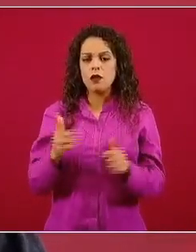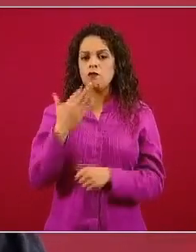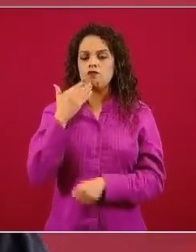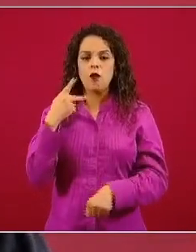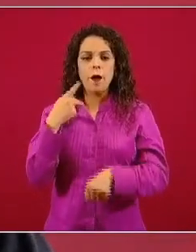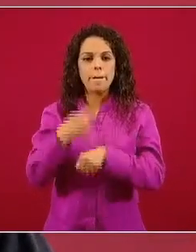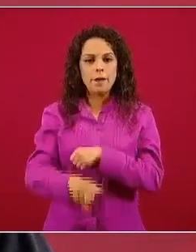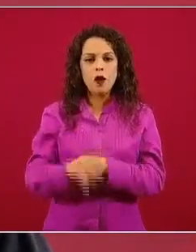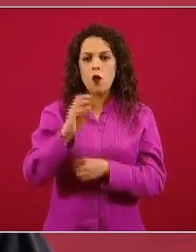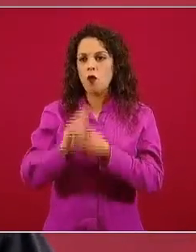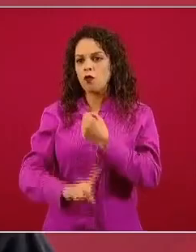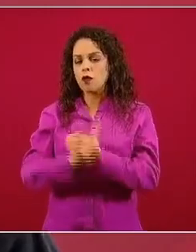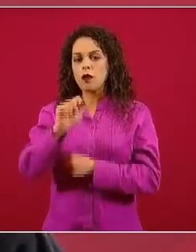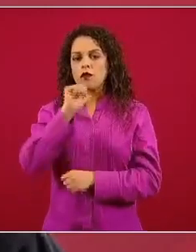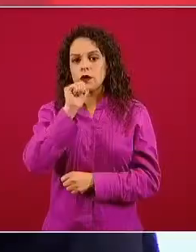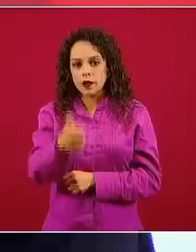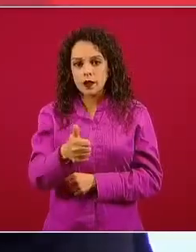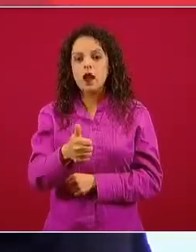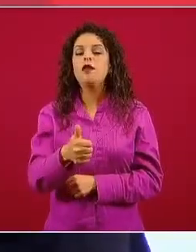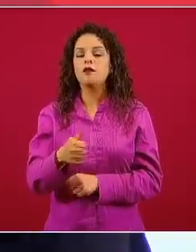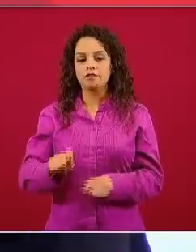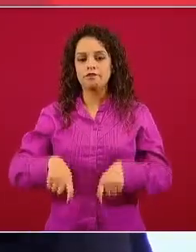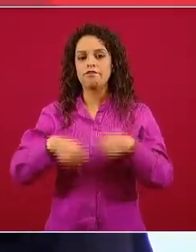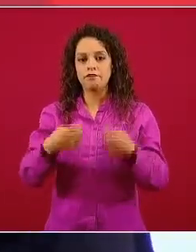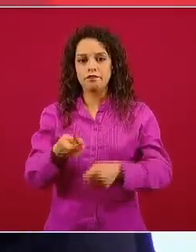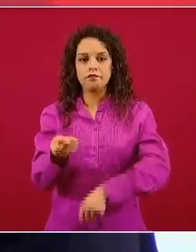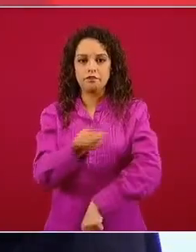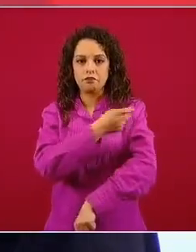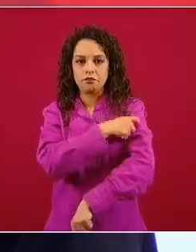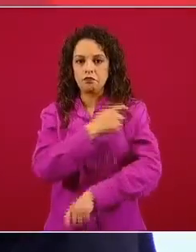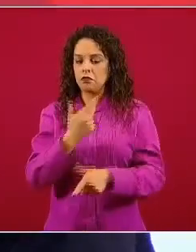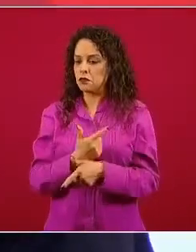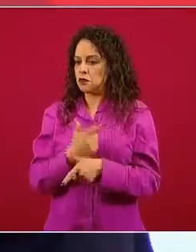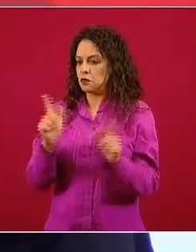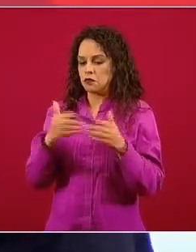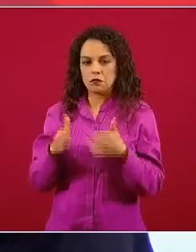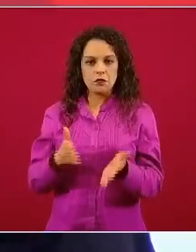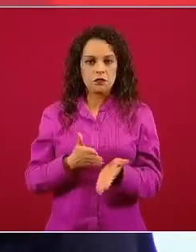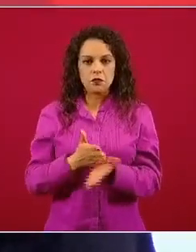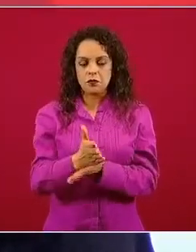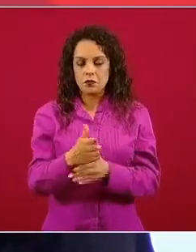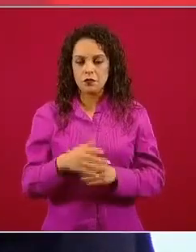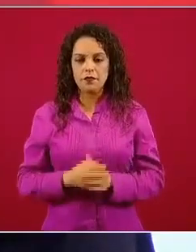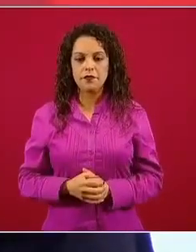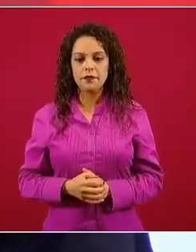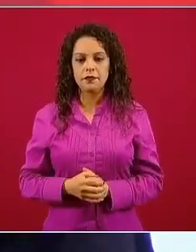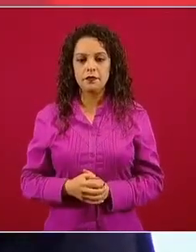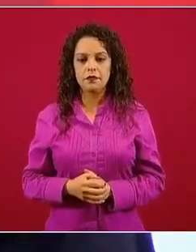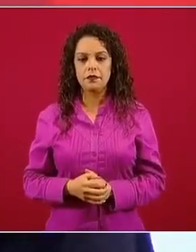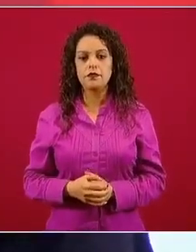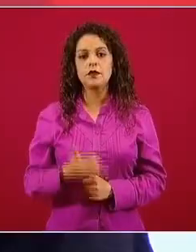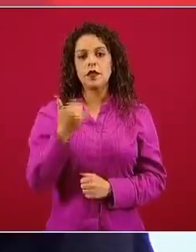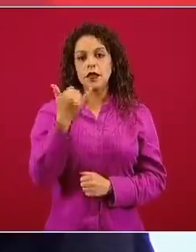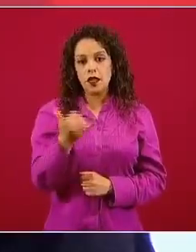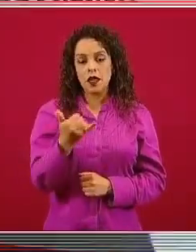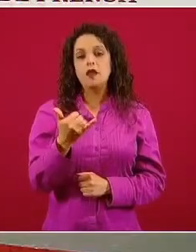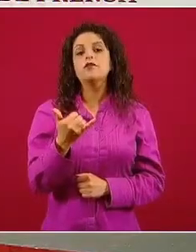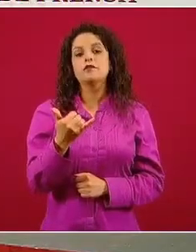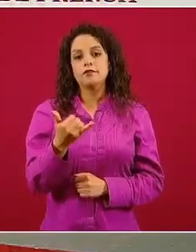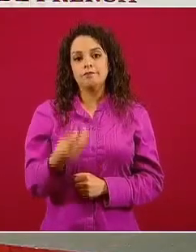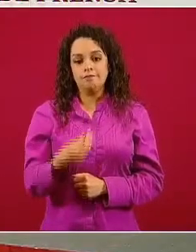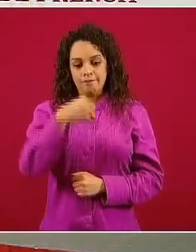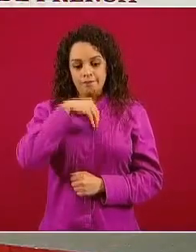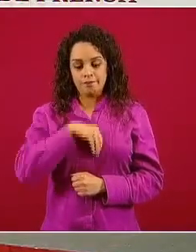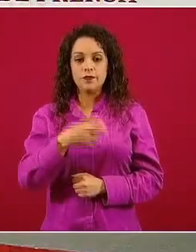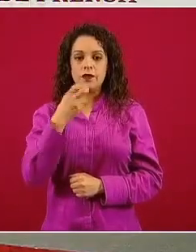o problemática acceder libremente a la vacuna y recibir los beneficios que en su momento esta